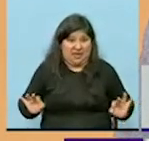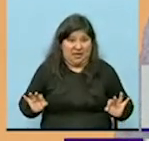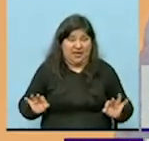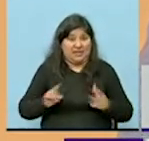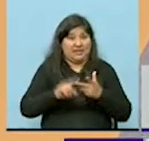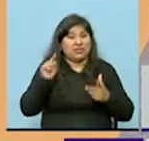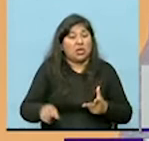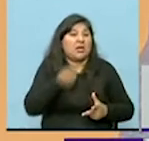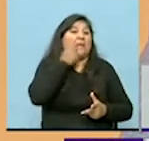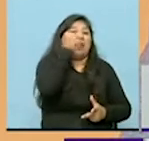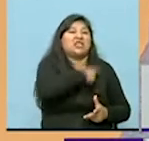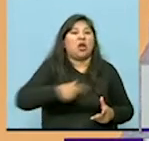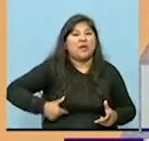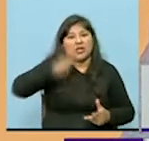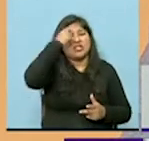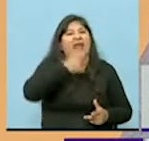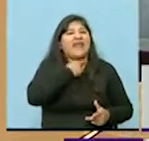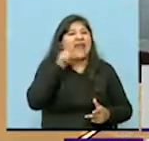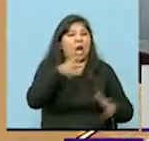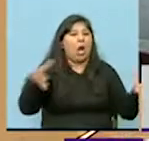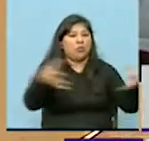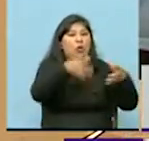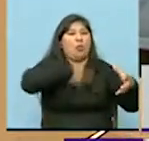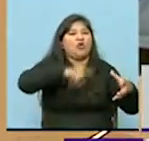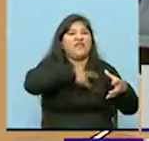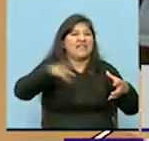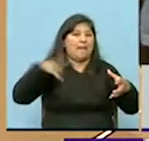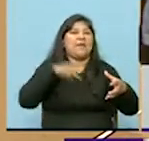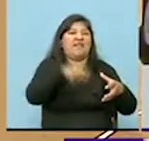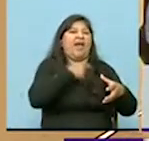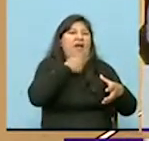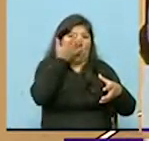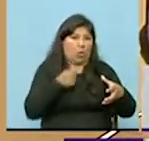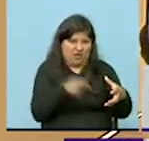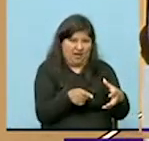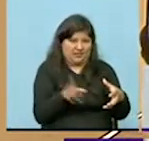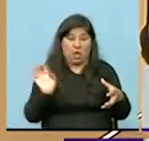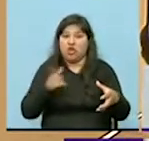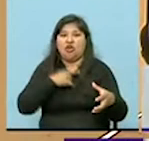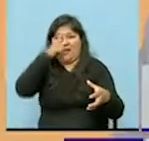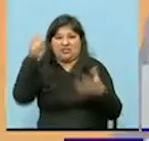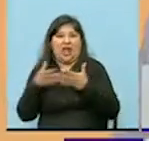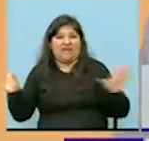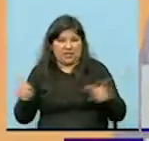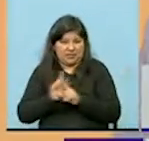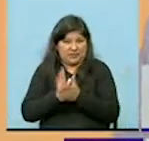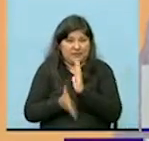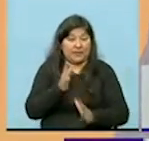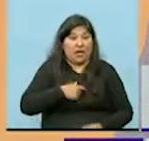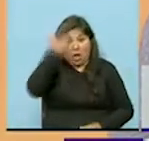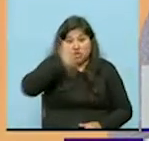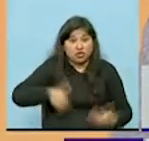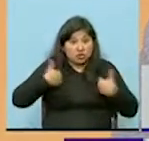comercial me refiere el contador de la universidad pública tengo 2 maestría un diplomado y un doctorado todo con beca